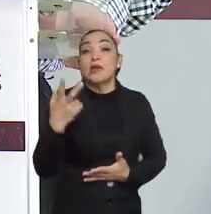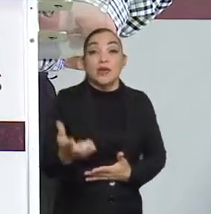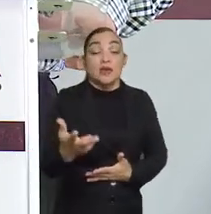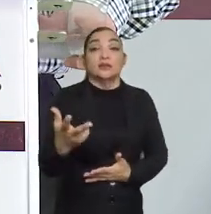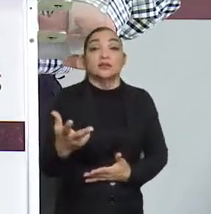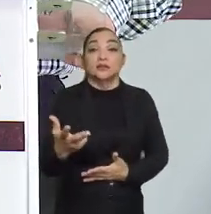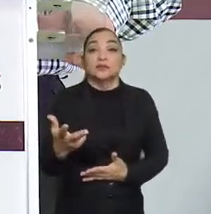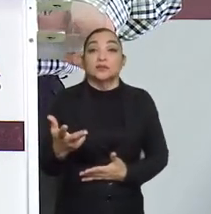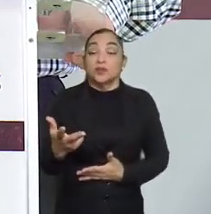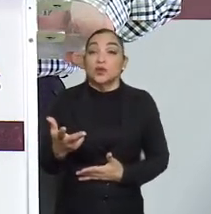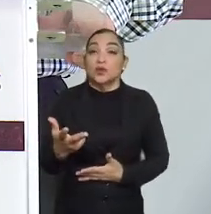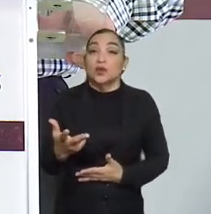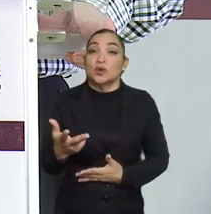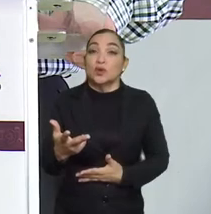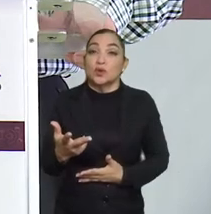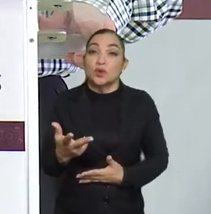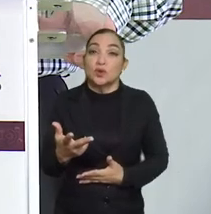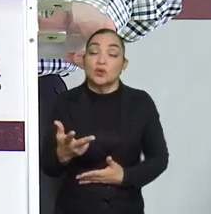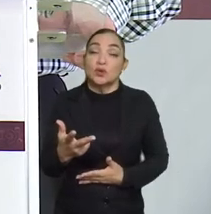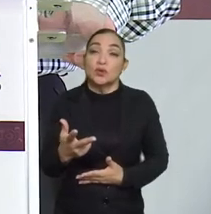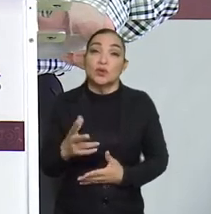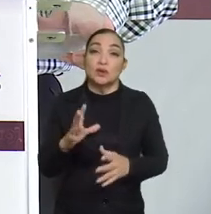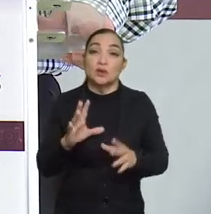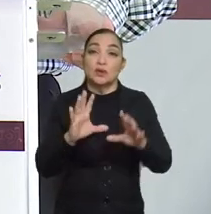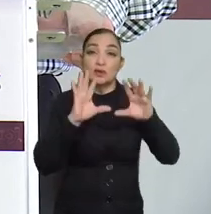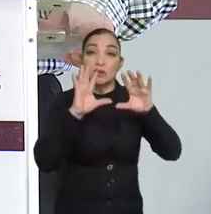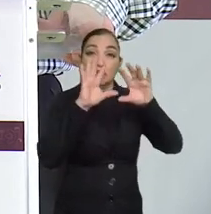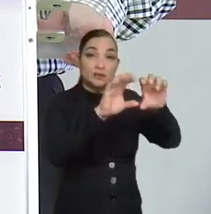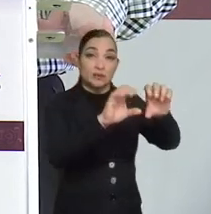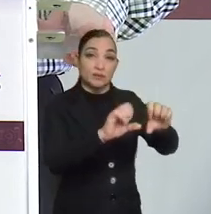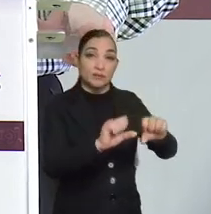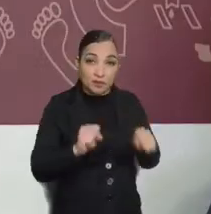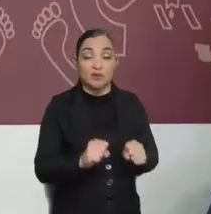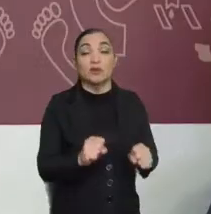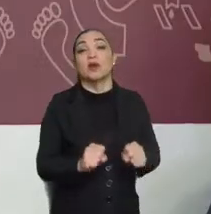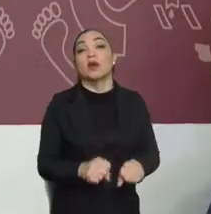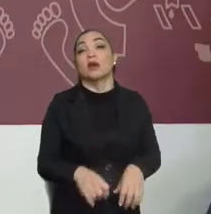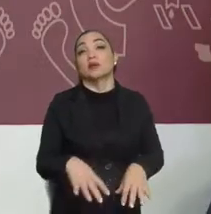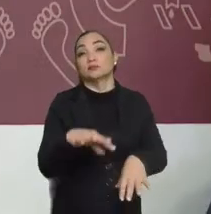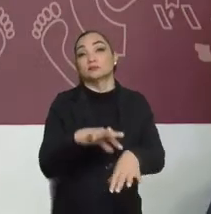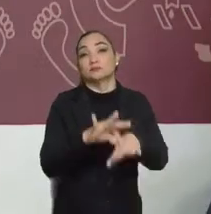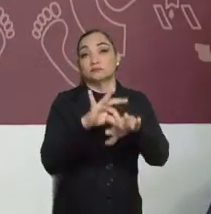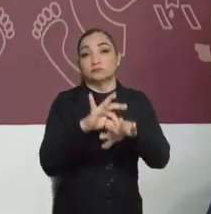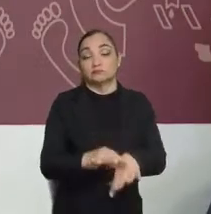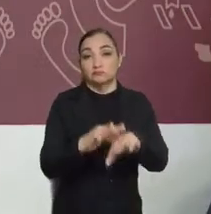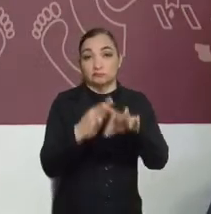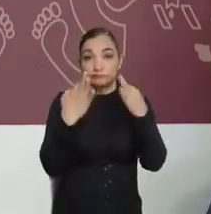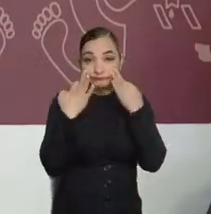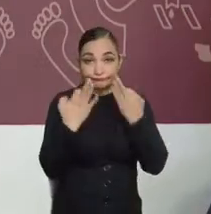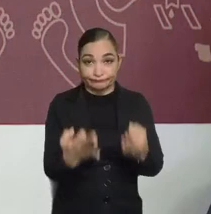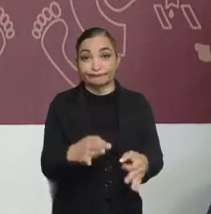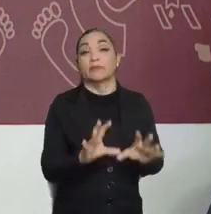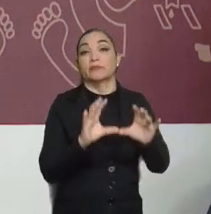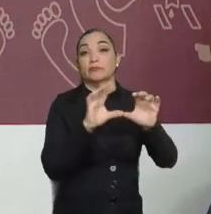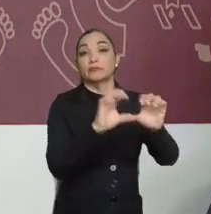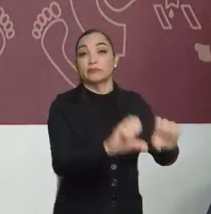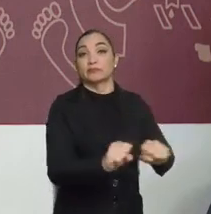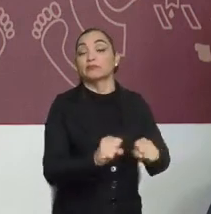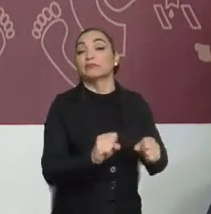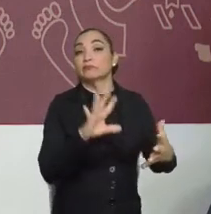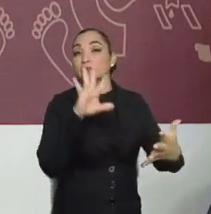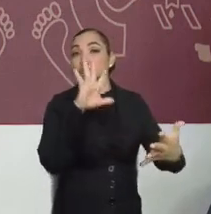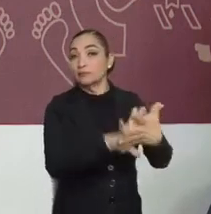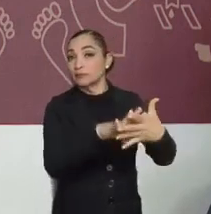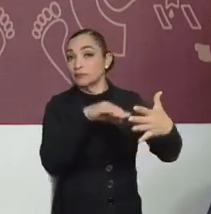justamente una detención en flagrancia. Eso es todo lo que tenemos, la información. Finalmente, ni